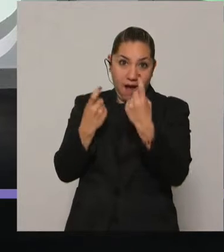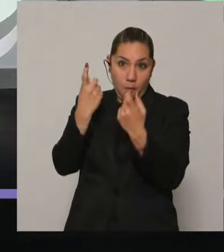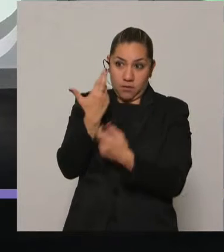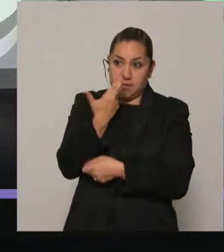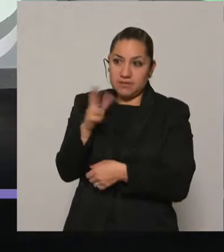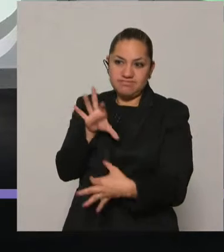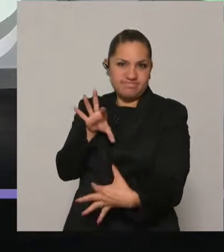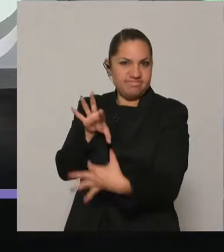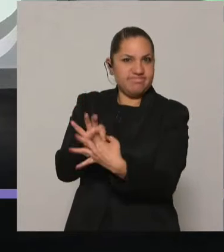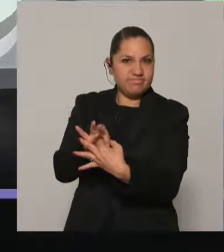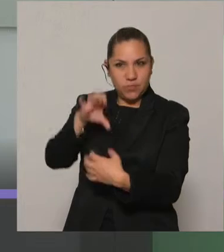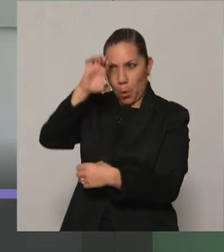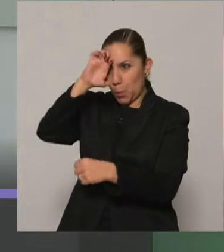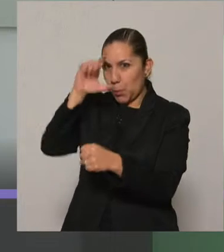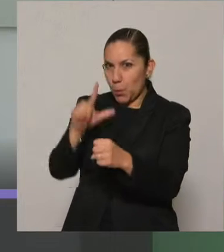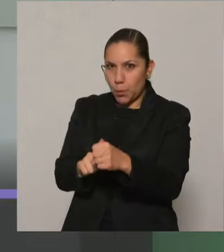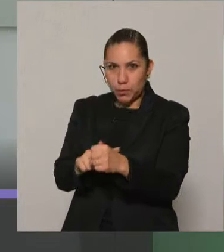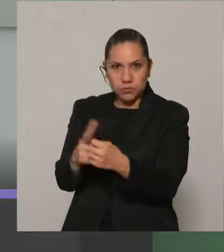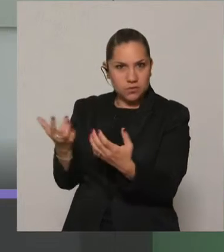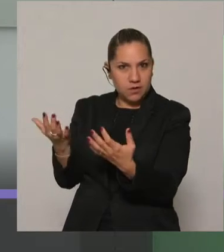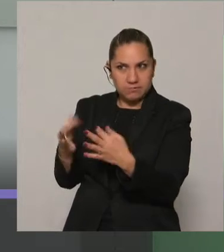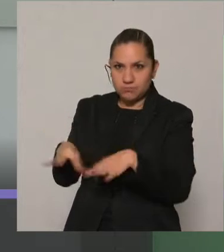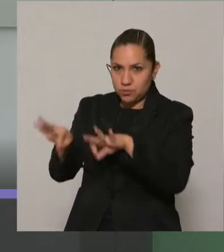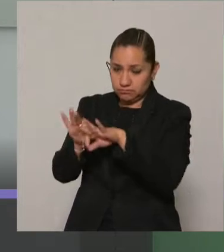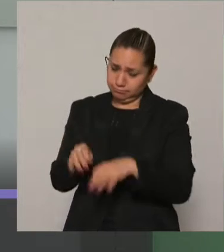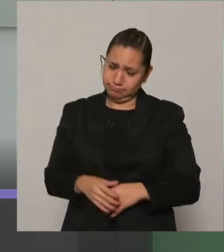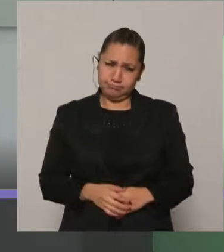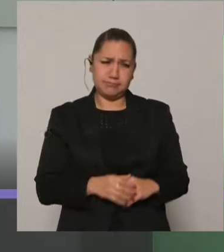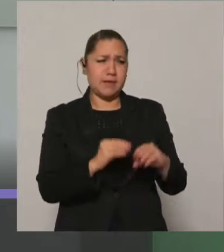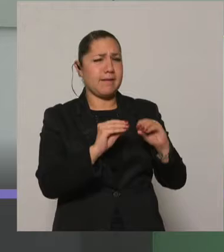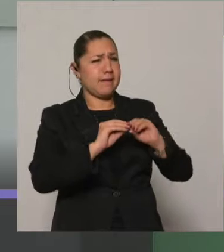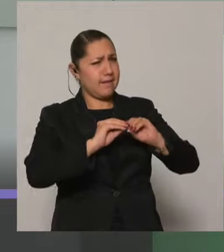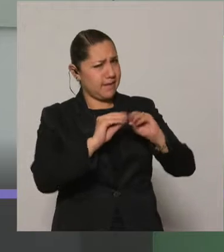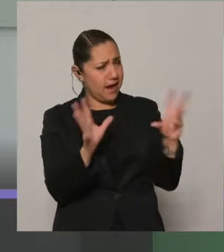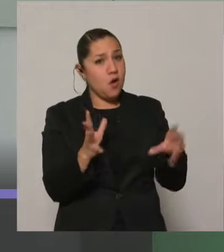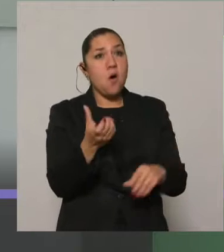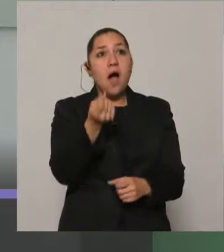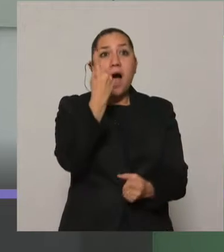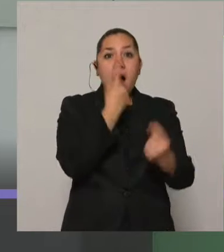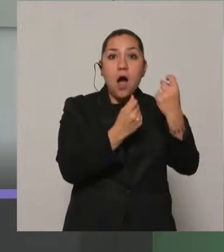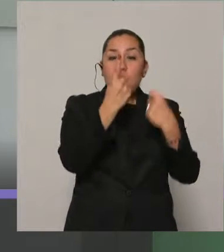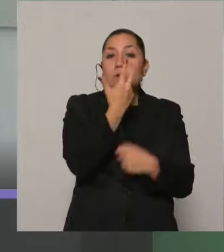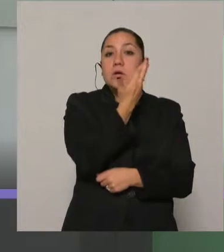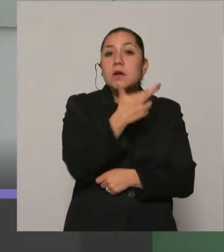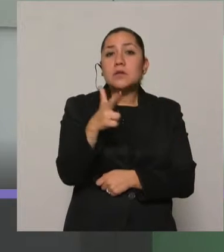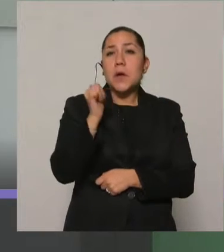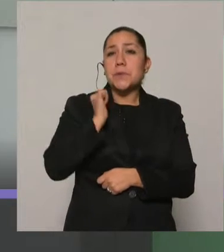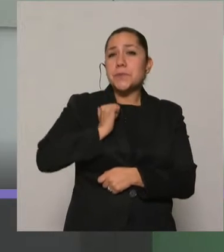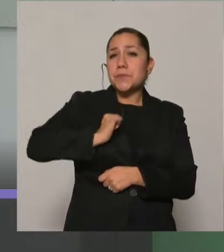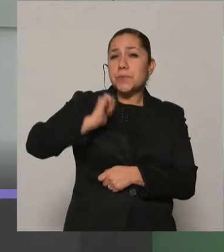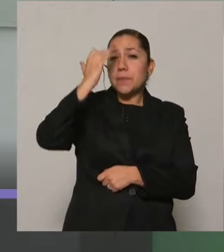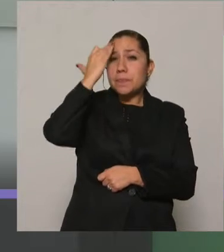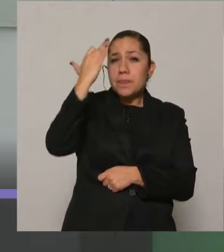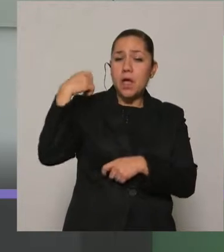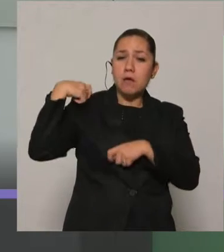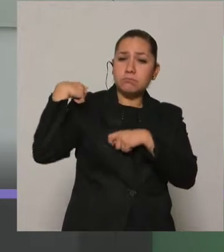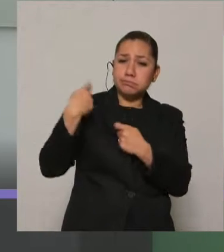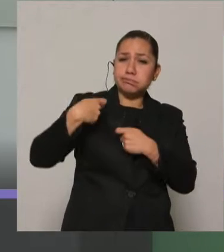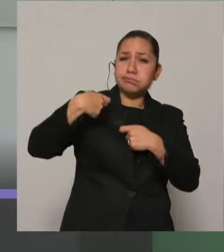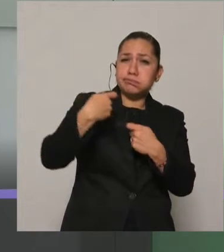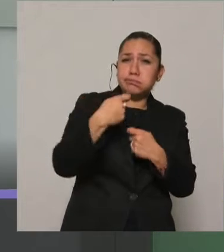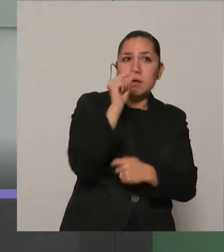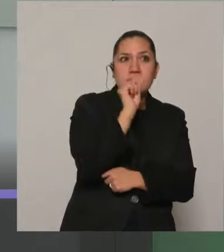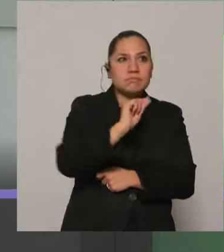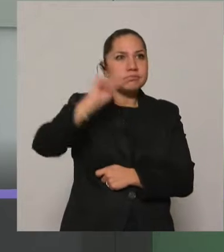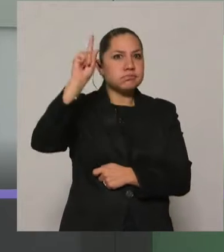sí. Hay restaurantes de mucho abolengo, de muchos años. Hay cafés en el centro histórico que abren las 24 horas